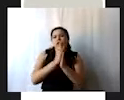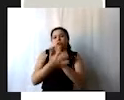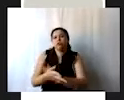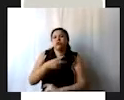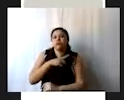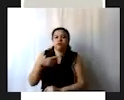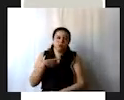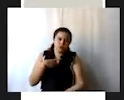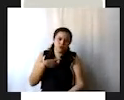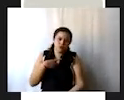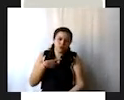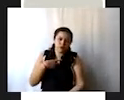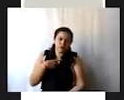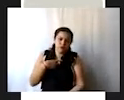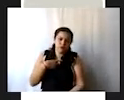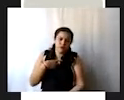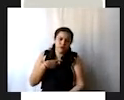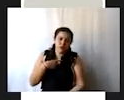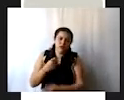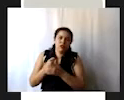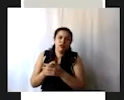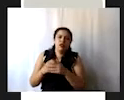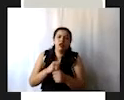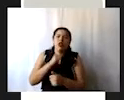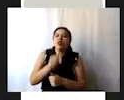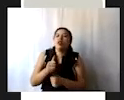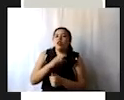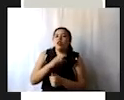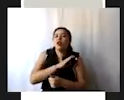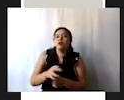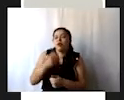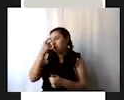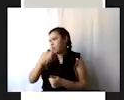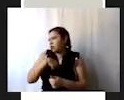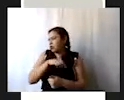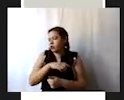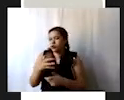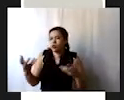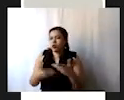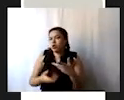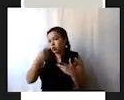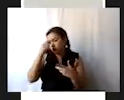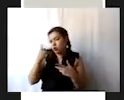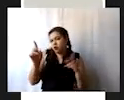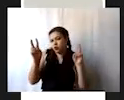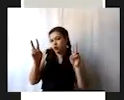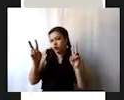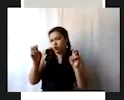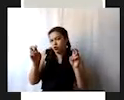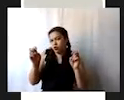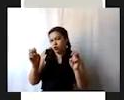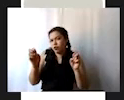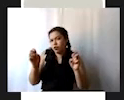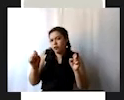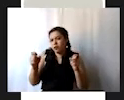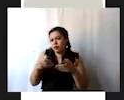Nada de lo que plantea la sostenibilidad va a ser posible si seguimos trabajando bajo el sistema en el que nos encontramos